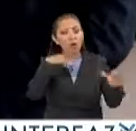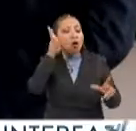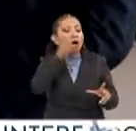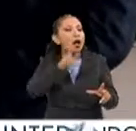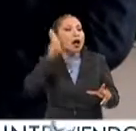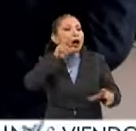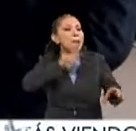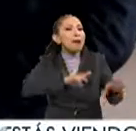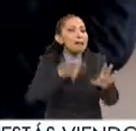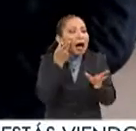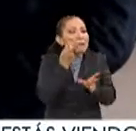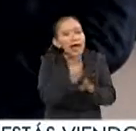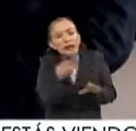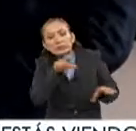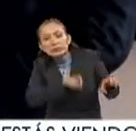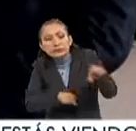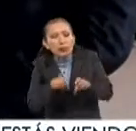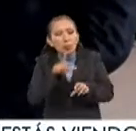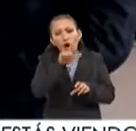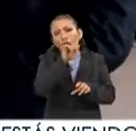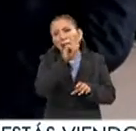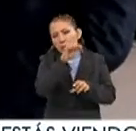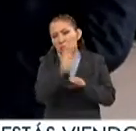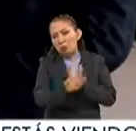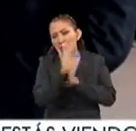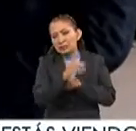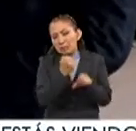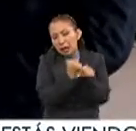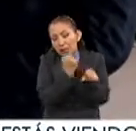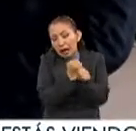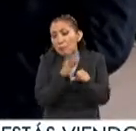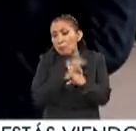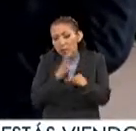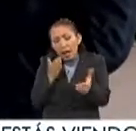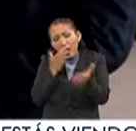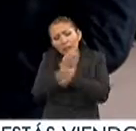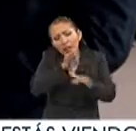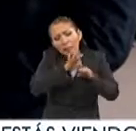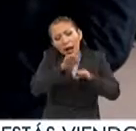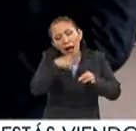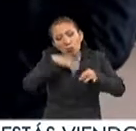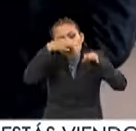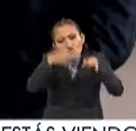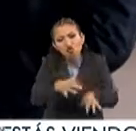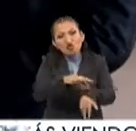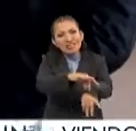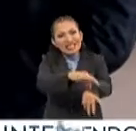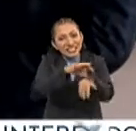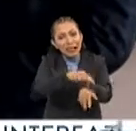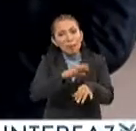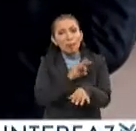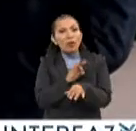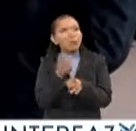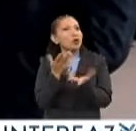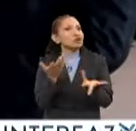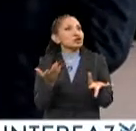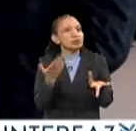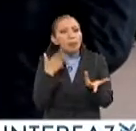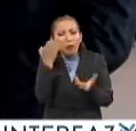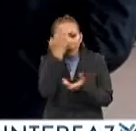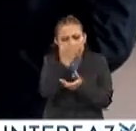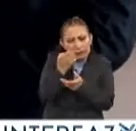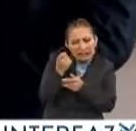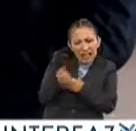laboratorios. Tal vez es de los pocos medios que pueden trabajar y experimentar en tiempo real. Nos podemos dar el lujo de